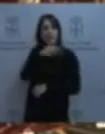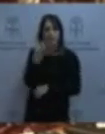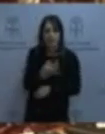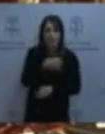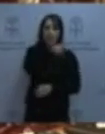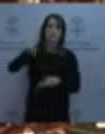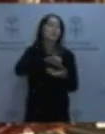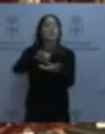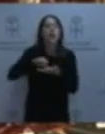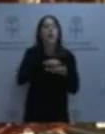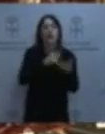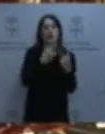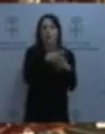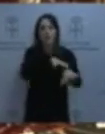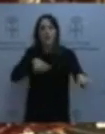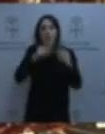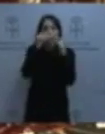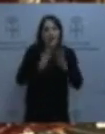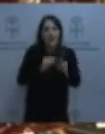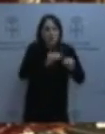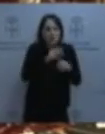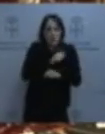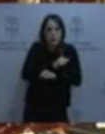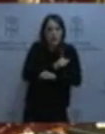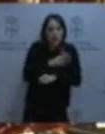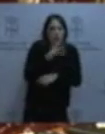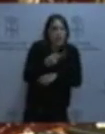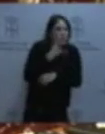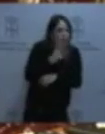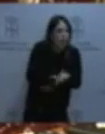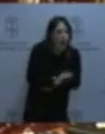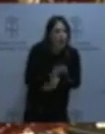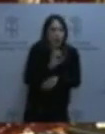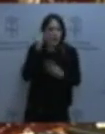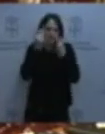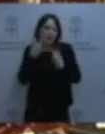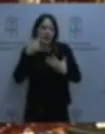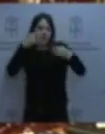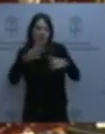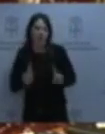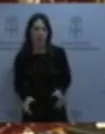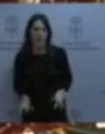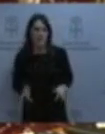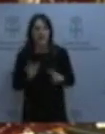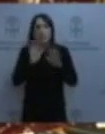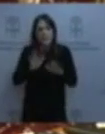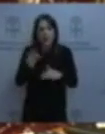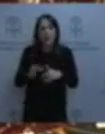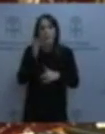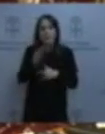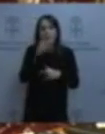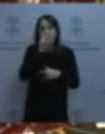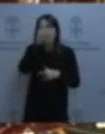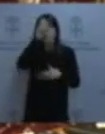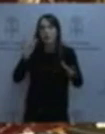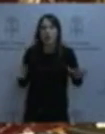o estaban en su casa, asustados por el miedo, o porque pensaban que no iba en serio la cosa, ¿no? Y no consiguen encontrar, de verdad, esas movilizaciones masivas que recordaba la